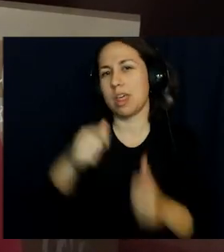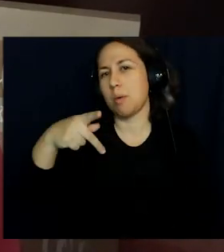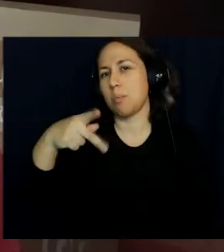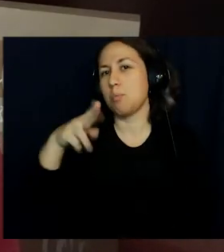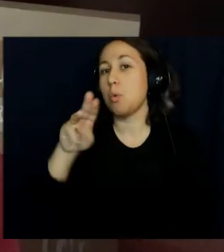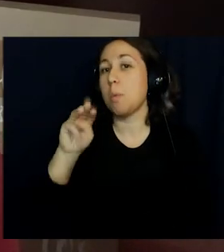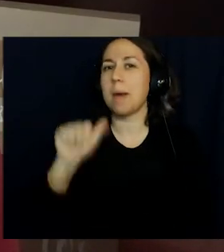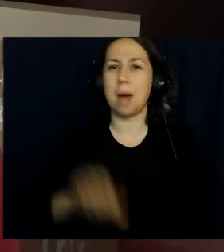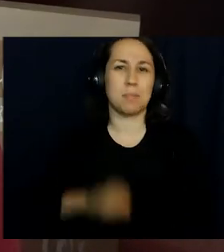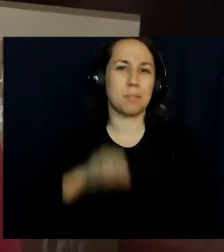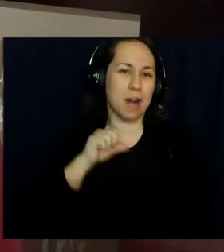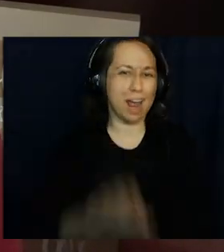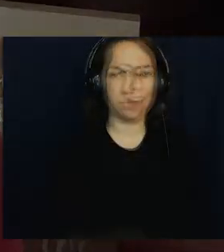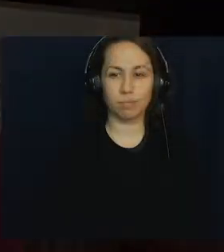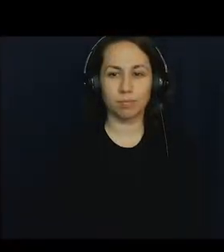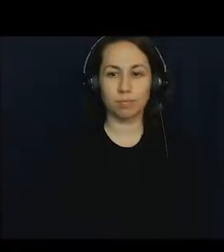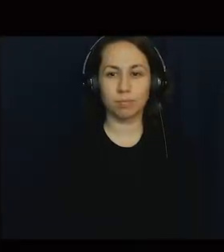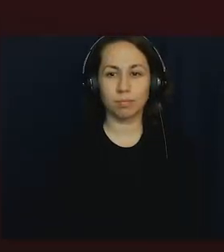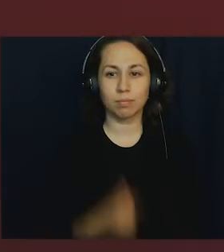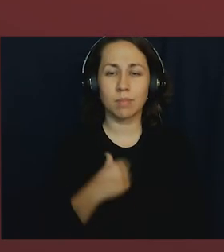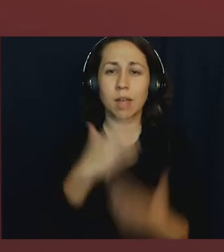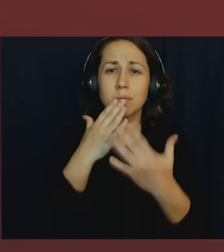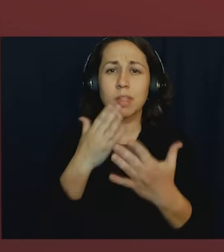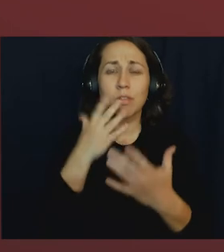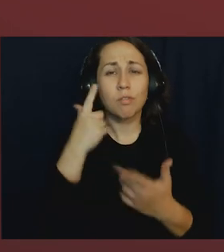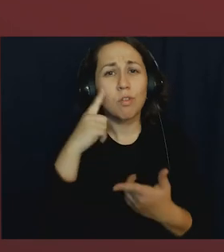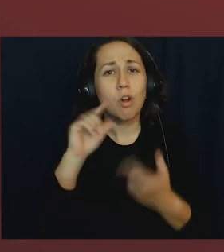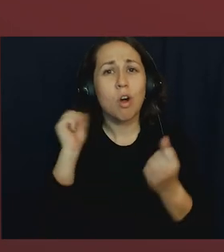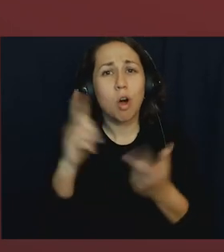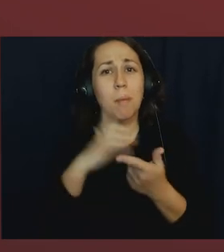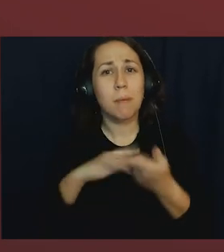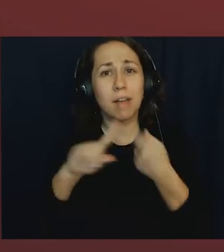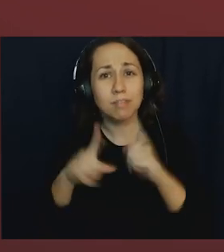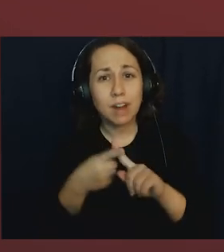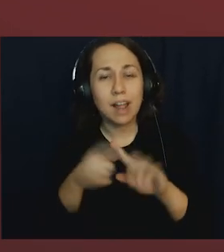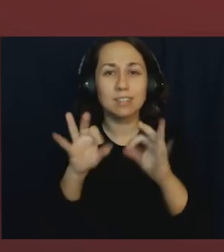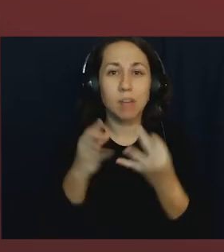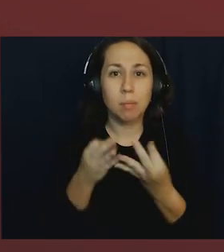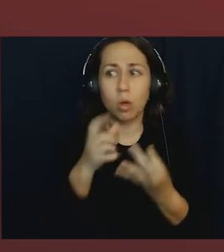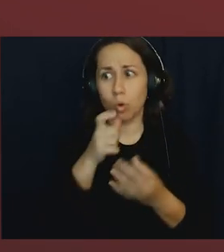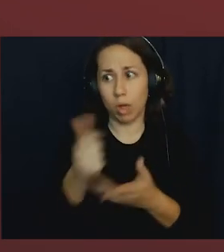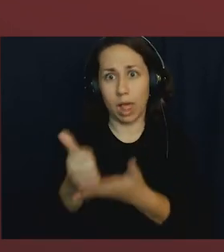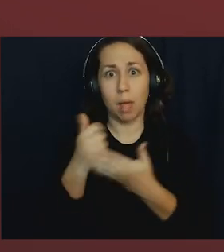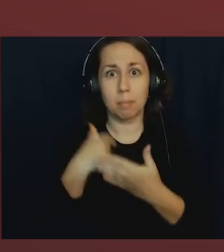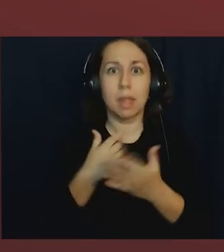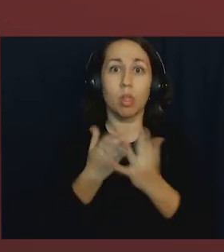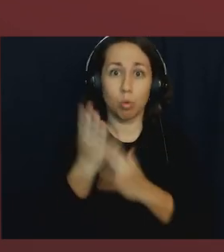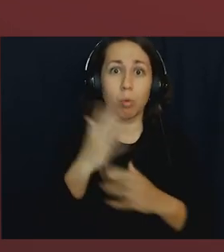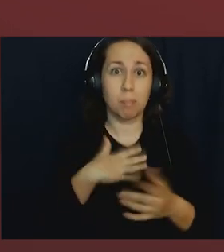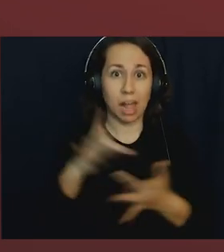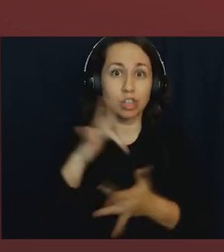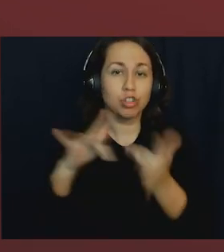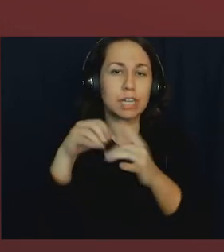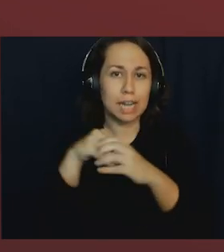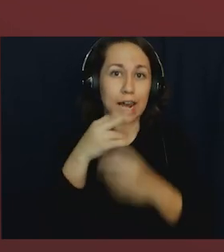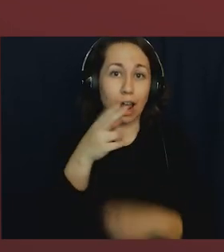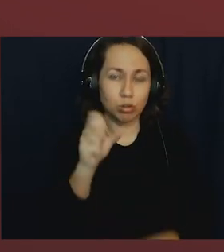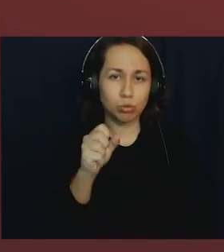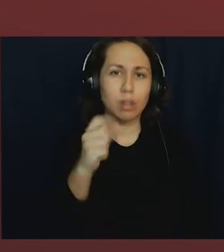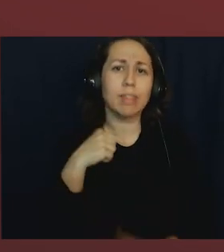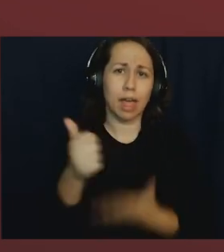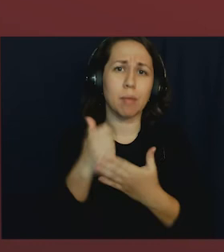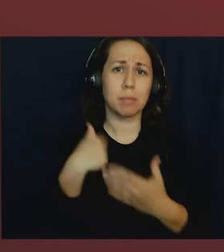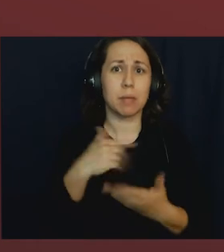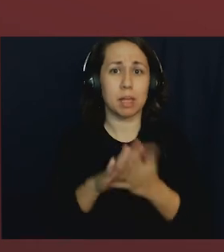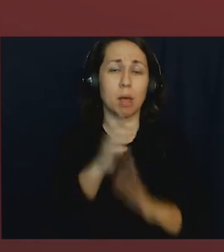with Puma pride. Quiero agradecer a todos mis amigos y familia que me han ayudado en la preparatoria, me han